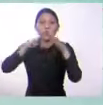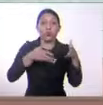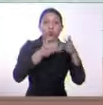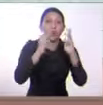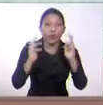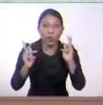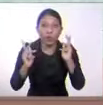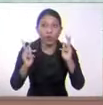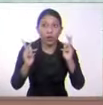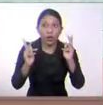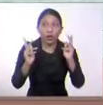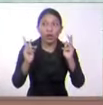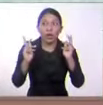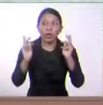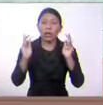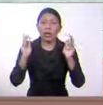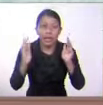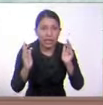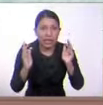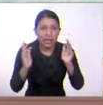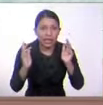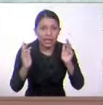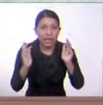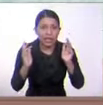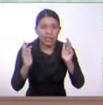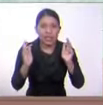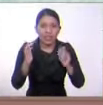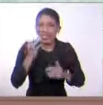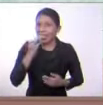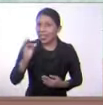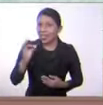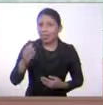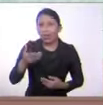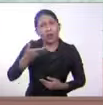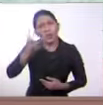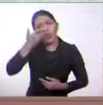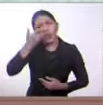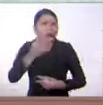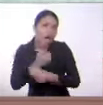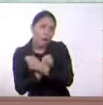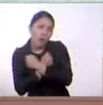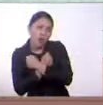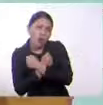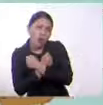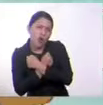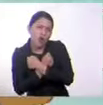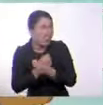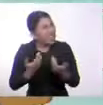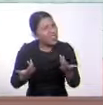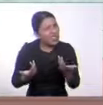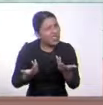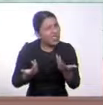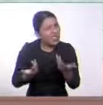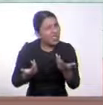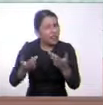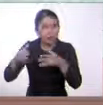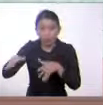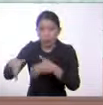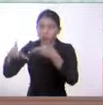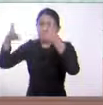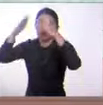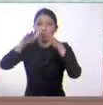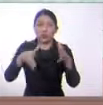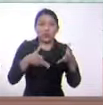por el bosque con sabor, olor, amor. Por el bosque con